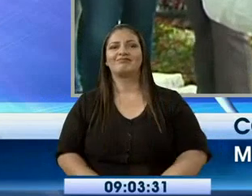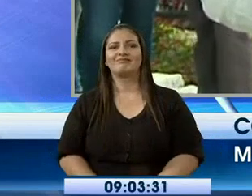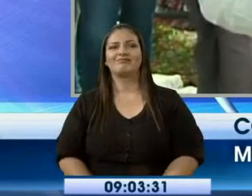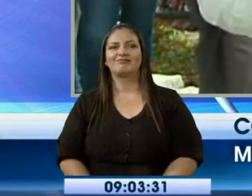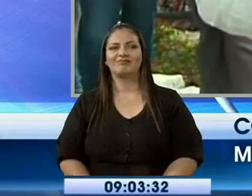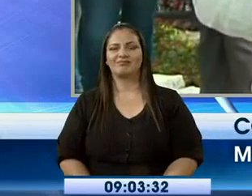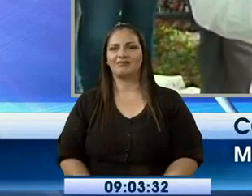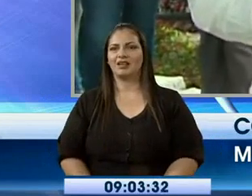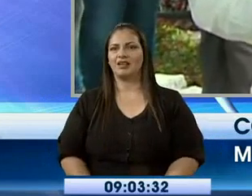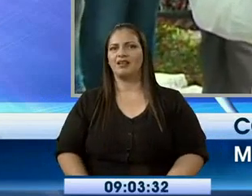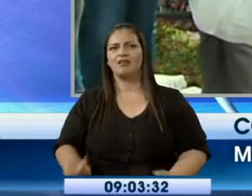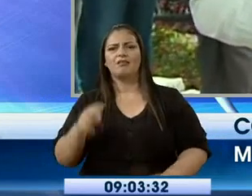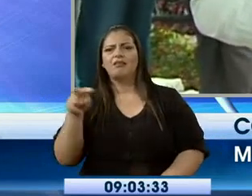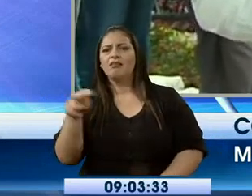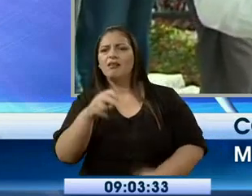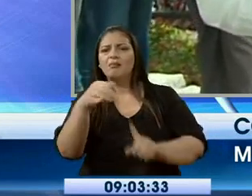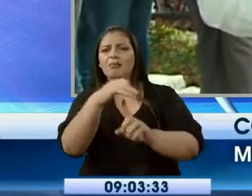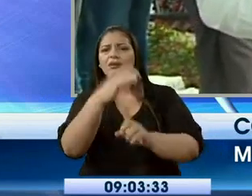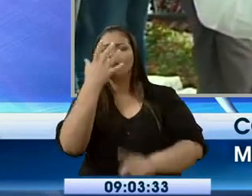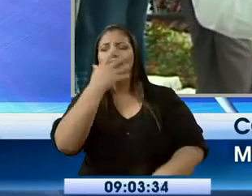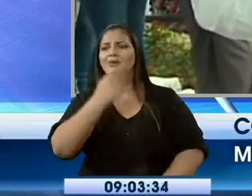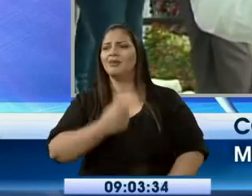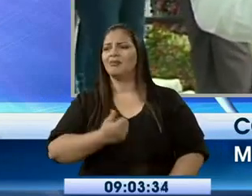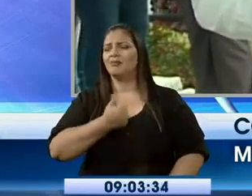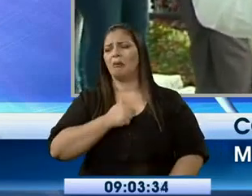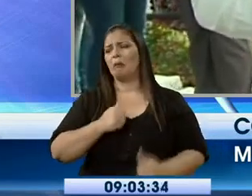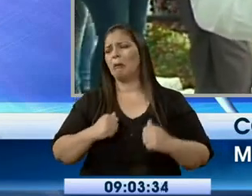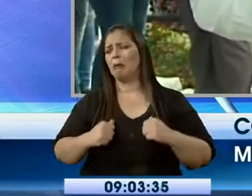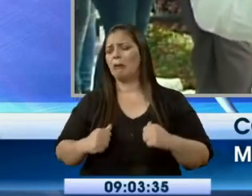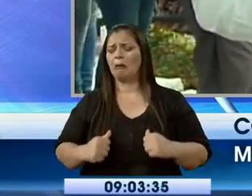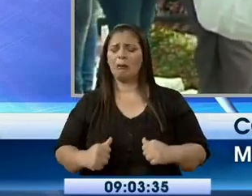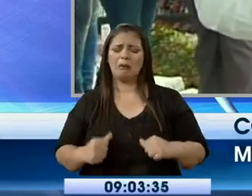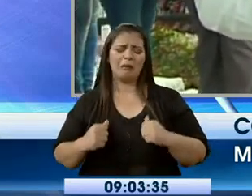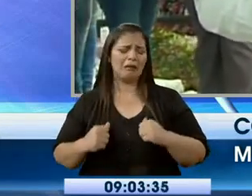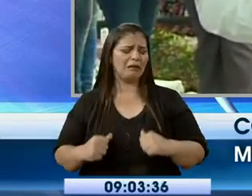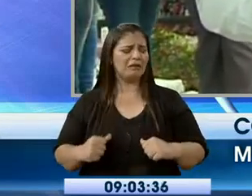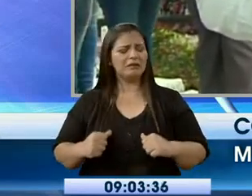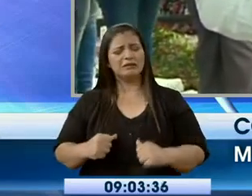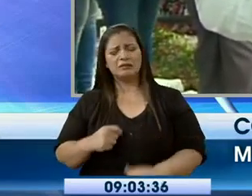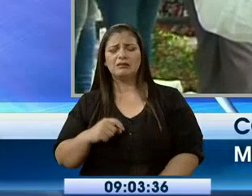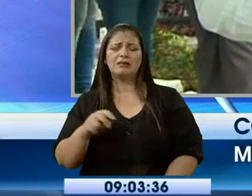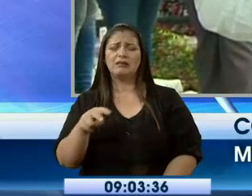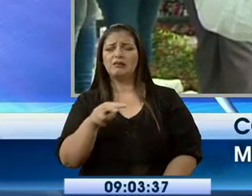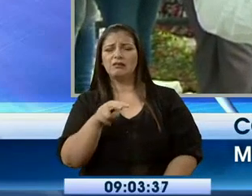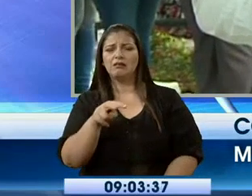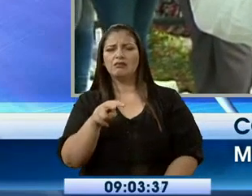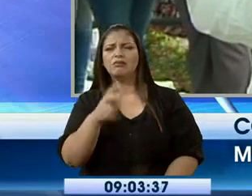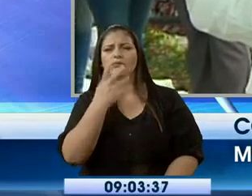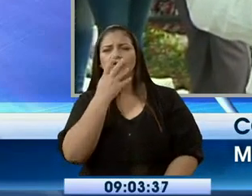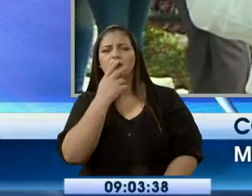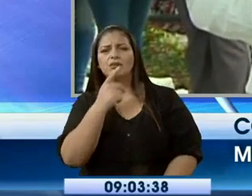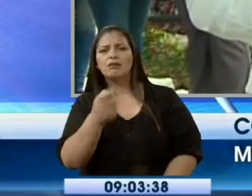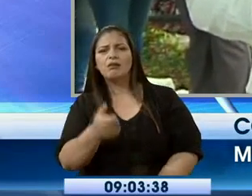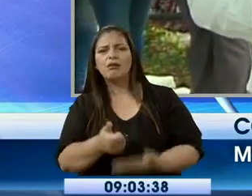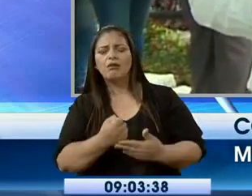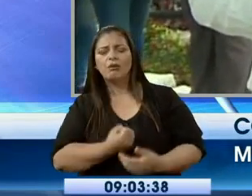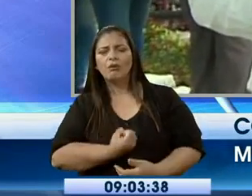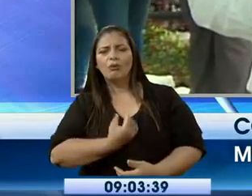subir su autoestima a todos, ¿verdad? Y hay algo que también no tiene precio, Enrique, es ese